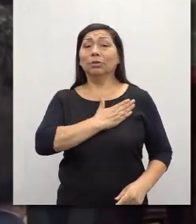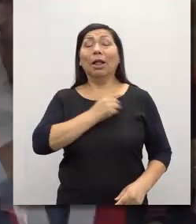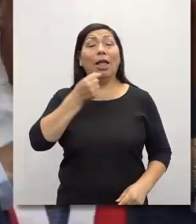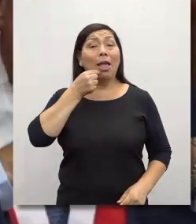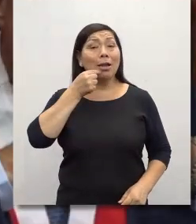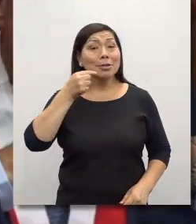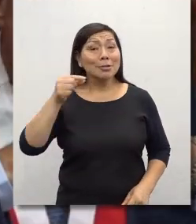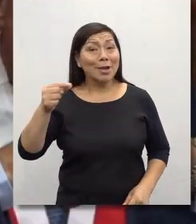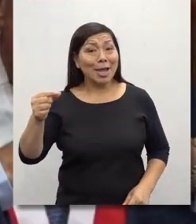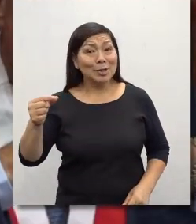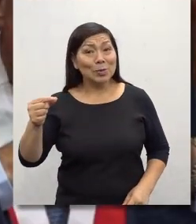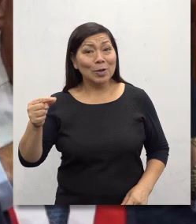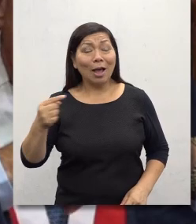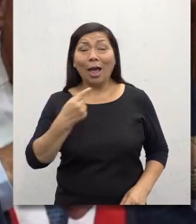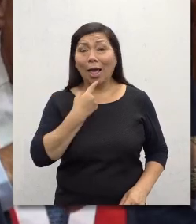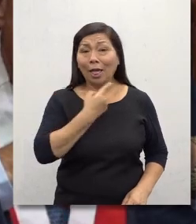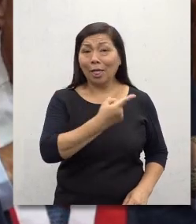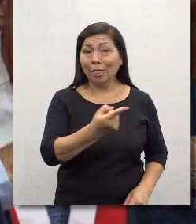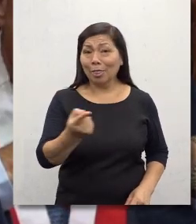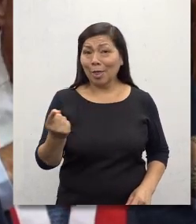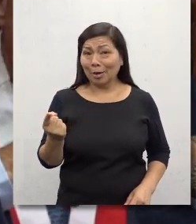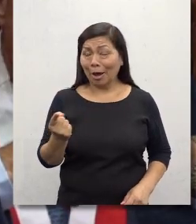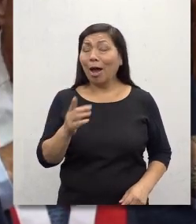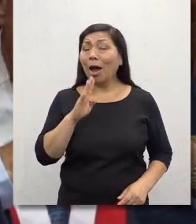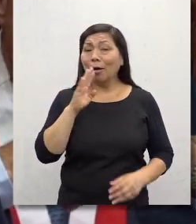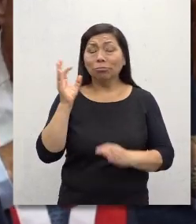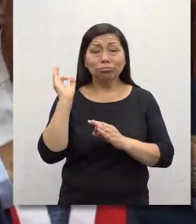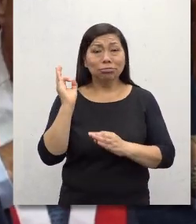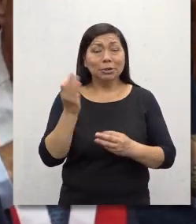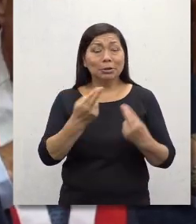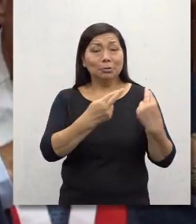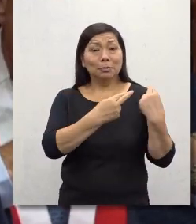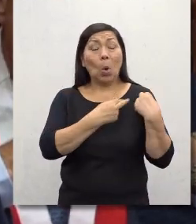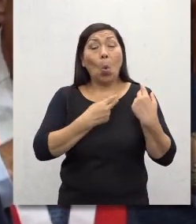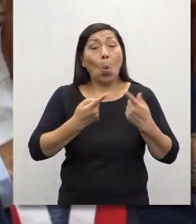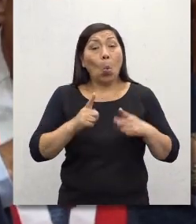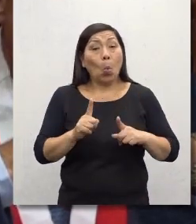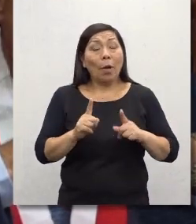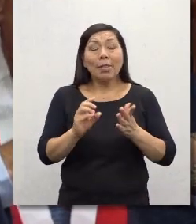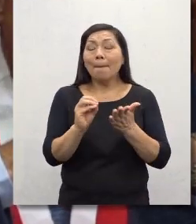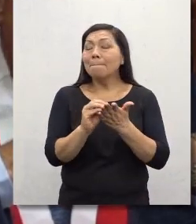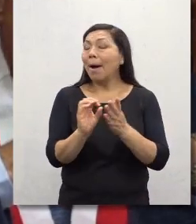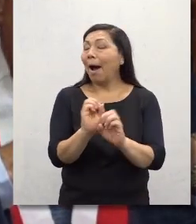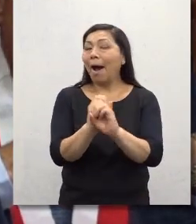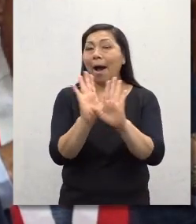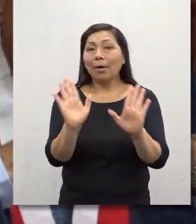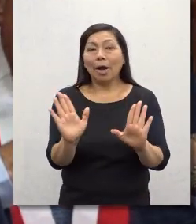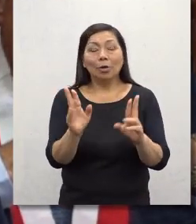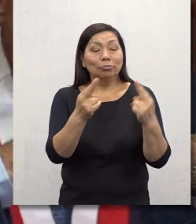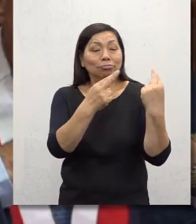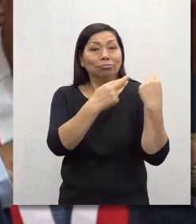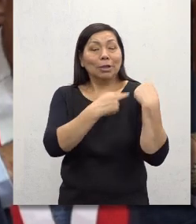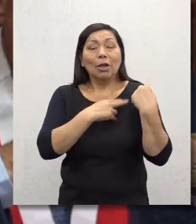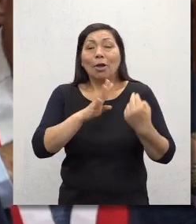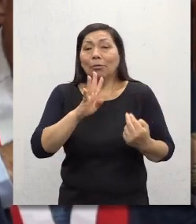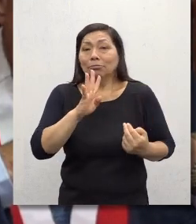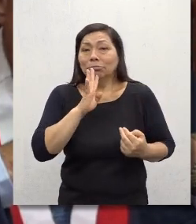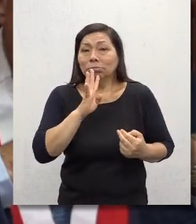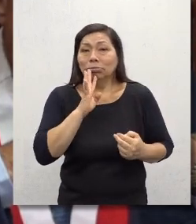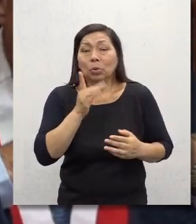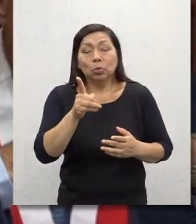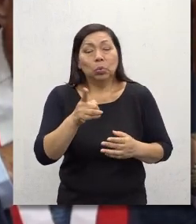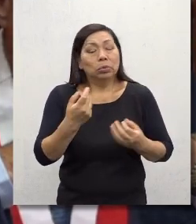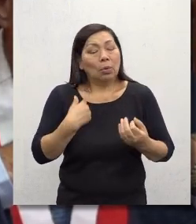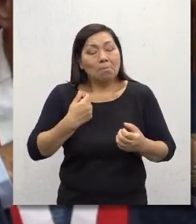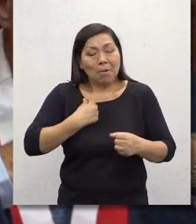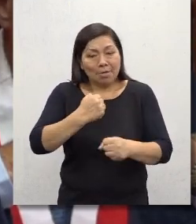en quechua, Ledesma anunció en su discurso de asunción al cargo que la transparencia será uno de los pilares que marcará